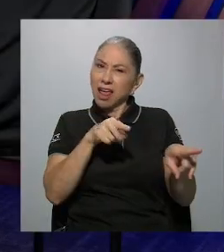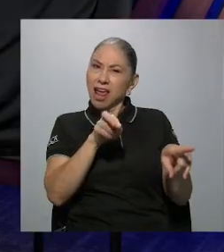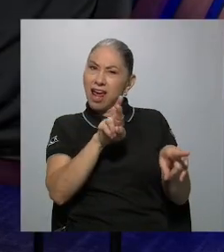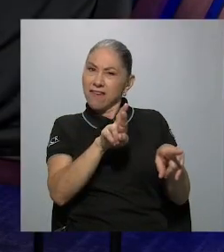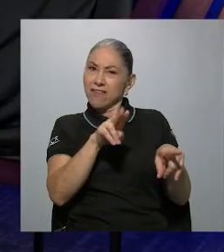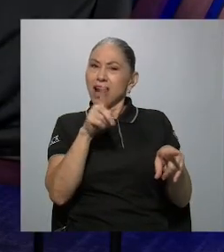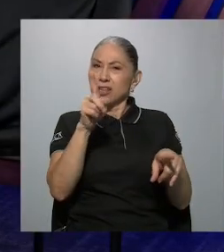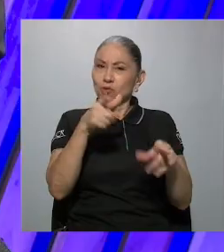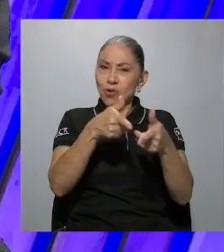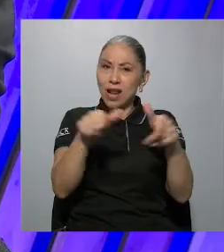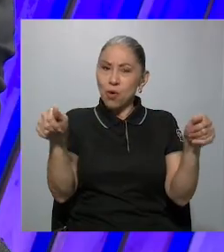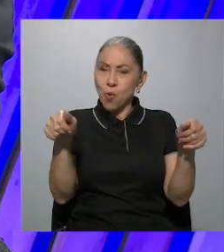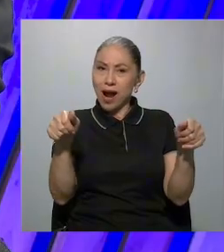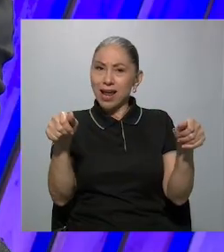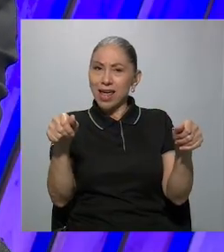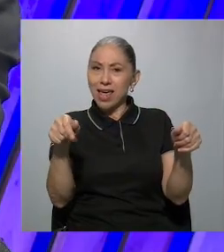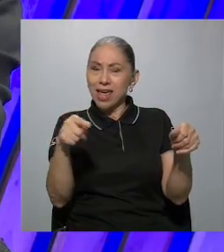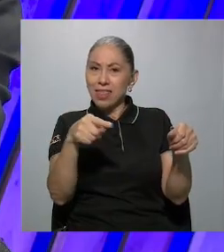un lenguaje